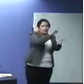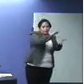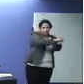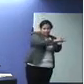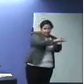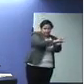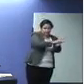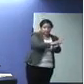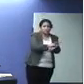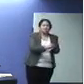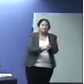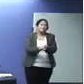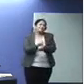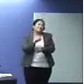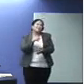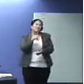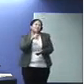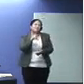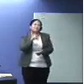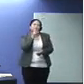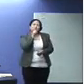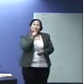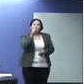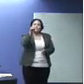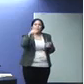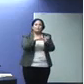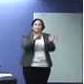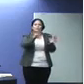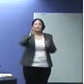en 1986 sigue vigente.